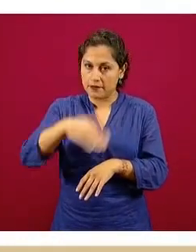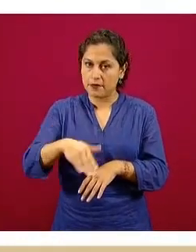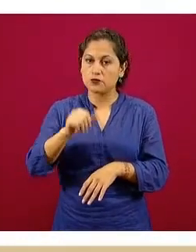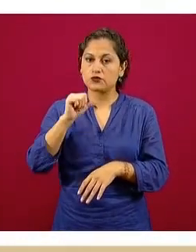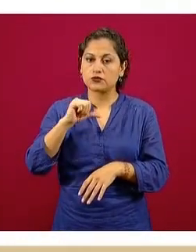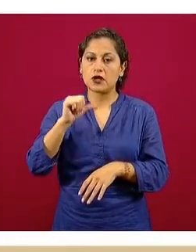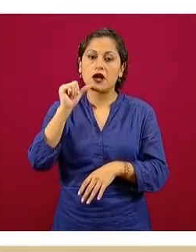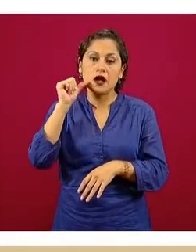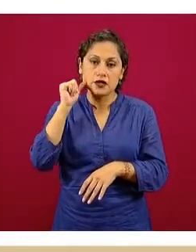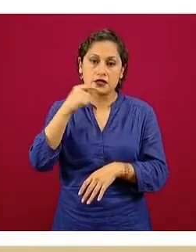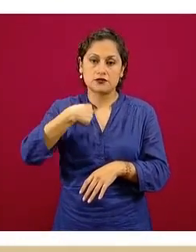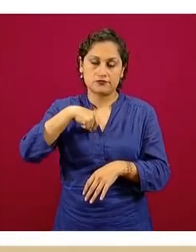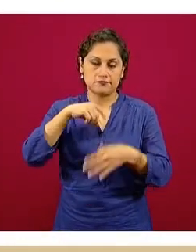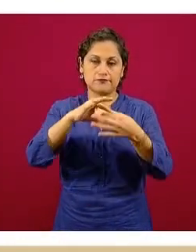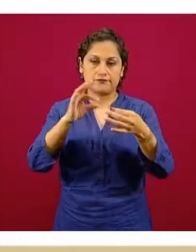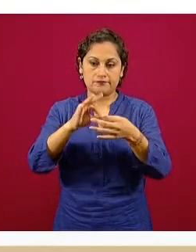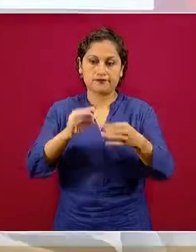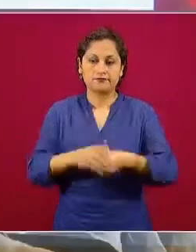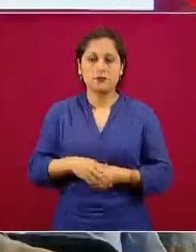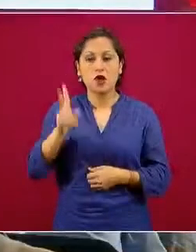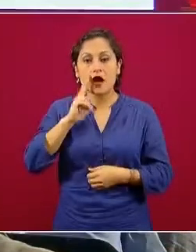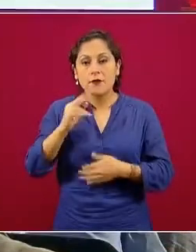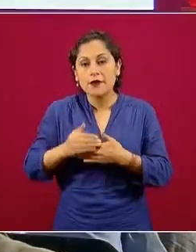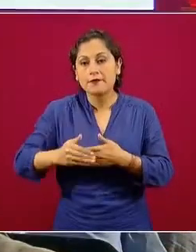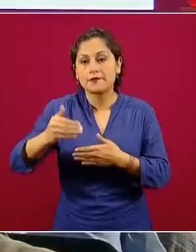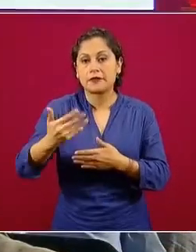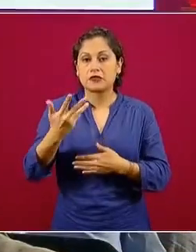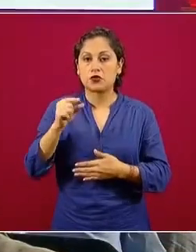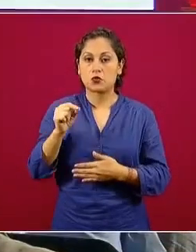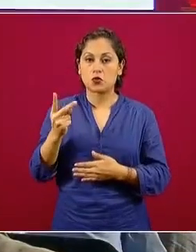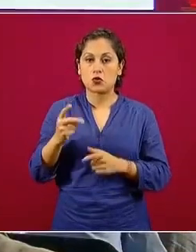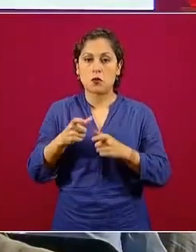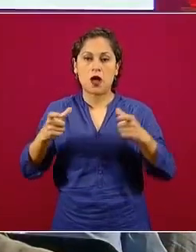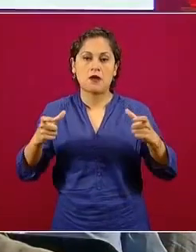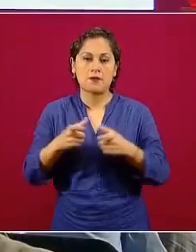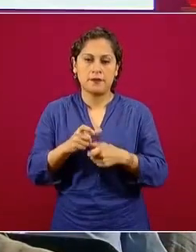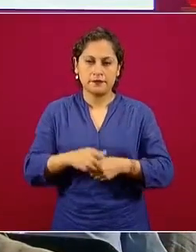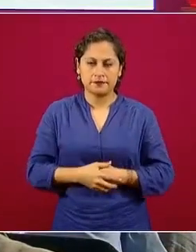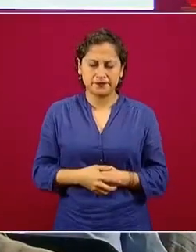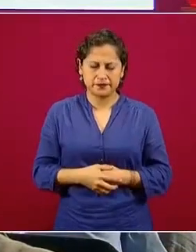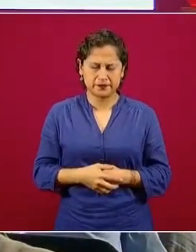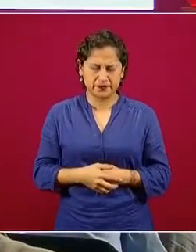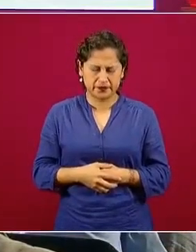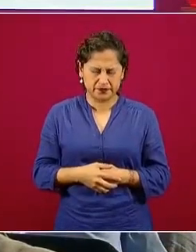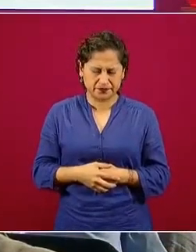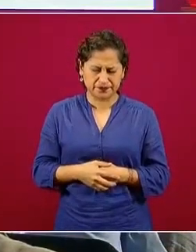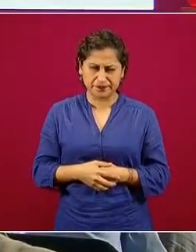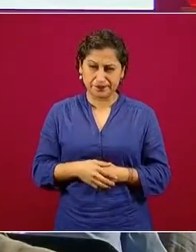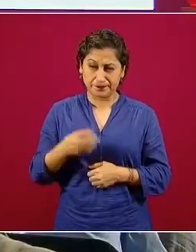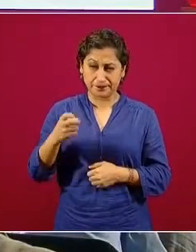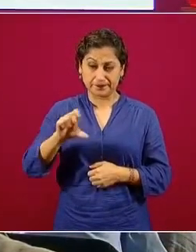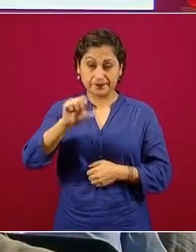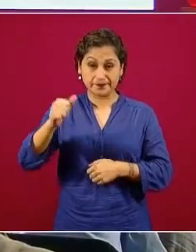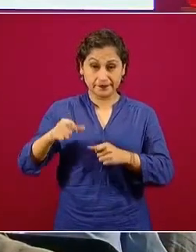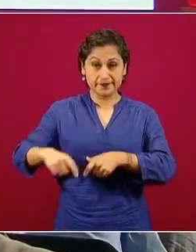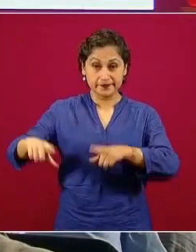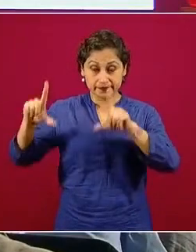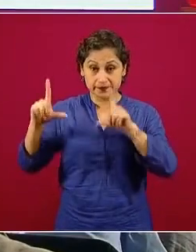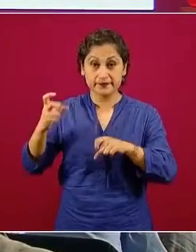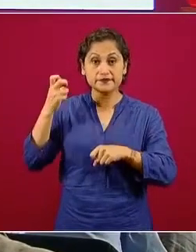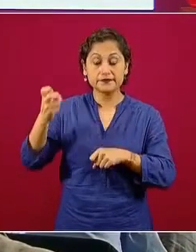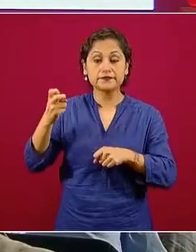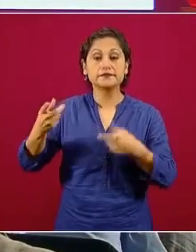comporta en funcionar este 2.5 por ciento la siguiente diapositiva es nuestra curva de pacientes